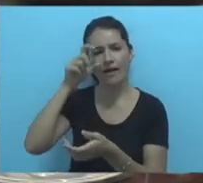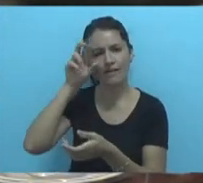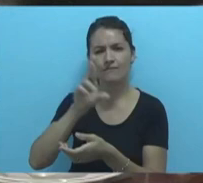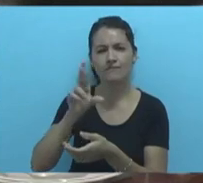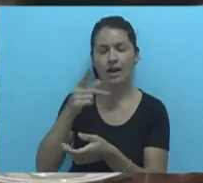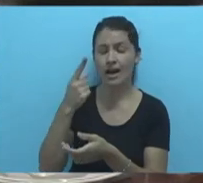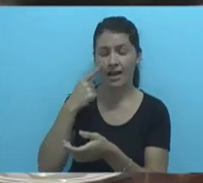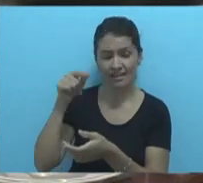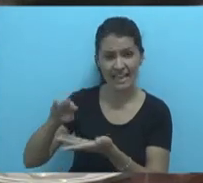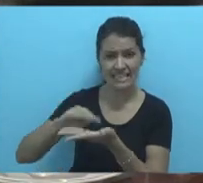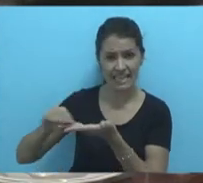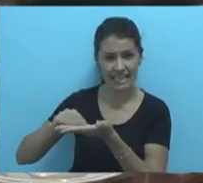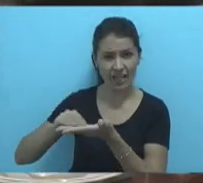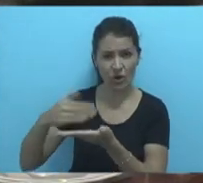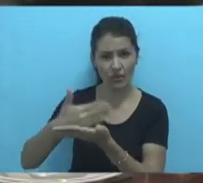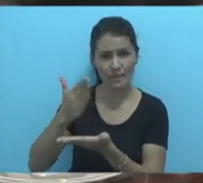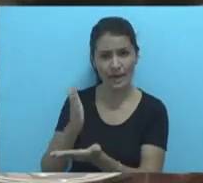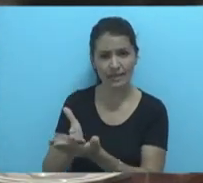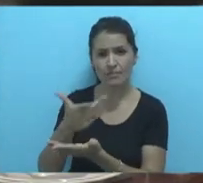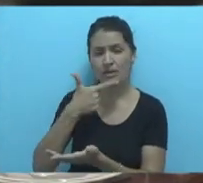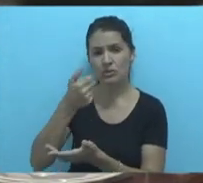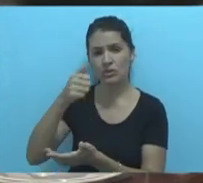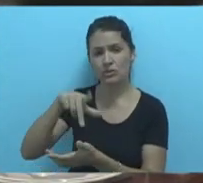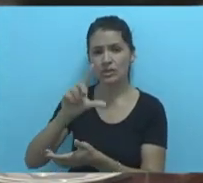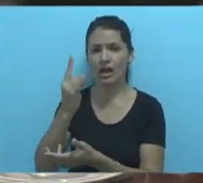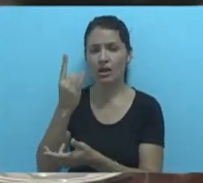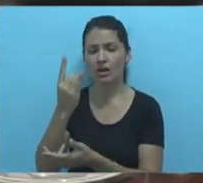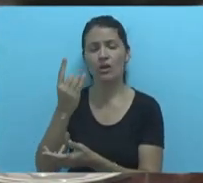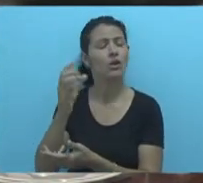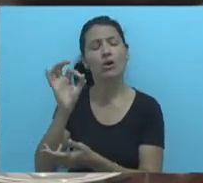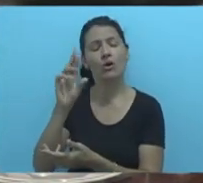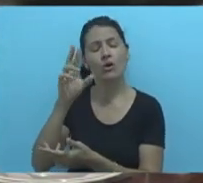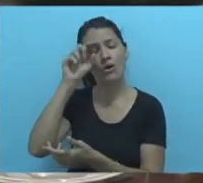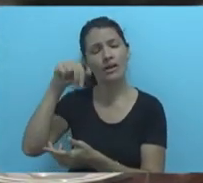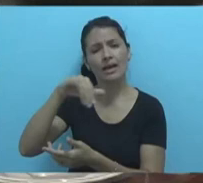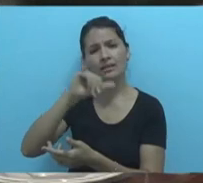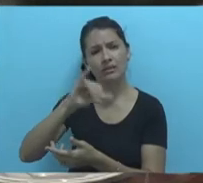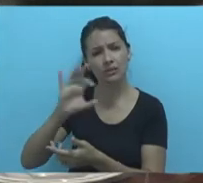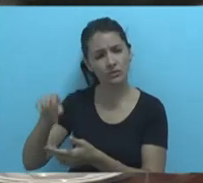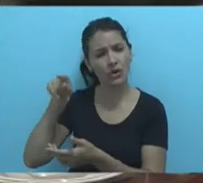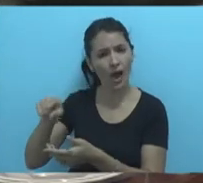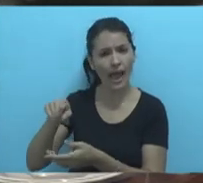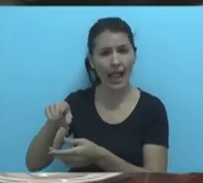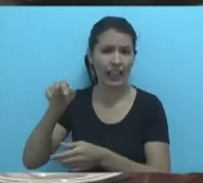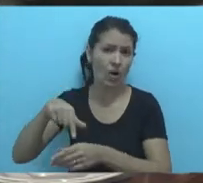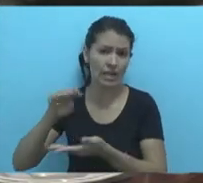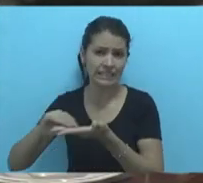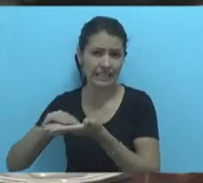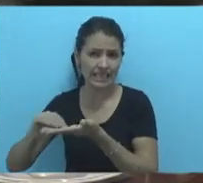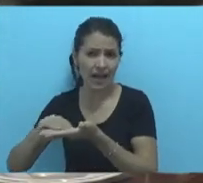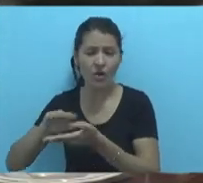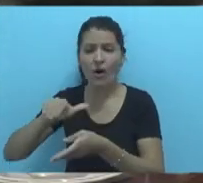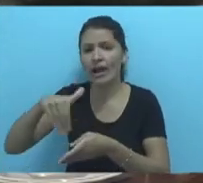Lorenzo, pueda evadir la acción de la justicia y no se someta al debido